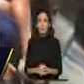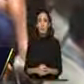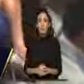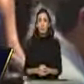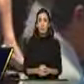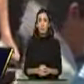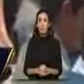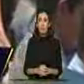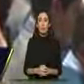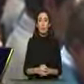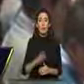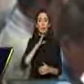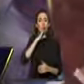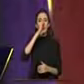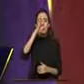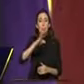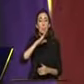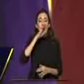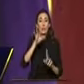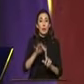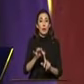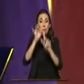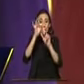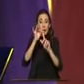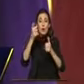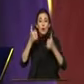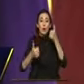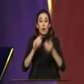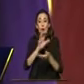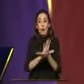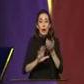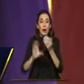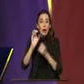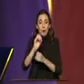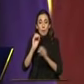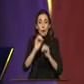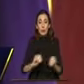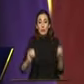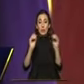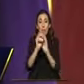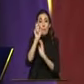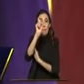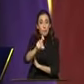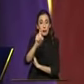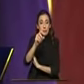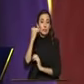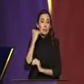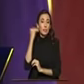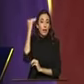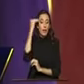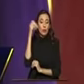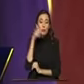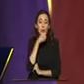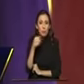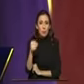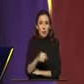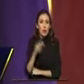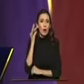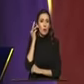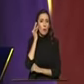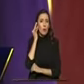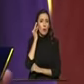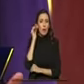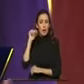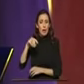Como siempre, nuestra prioridad son aquellos hermanos que más lo necesitan. Adultos mayores, mujeres jefas de